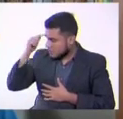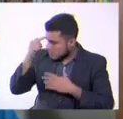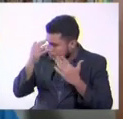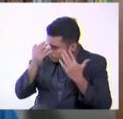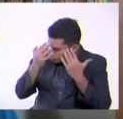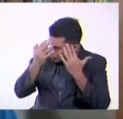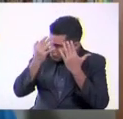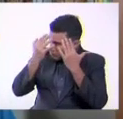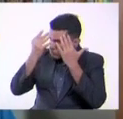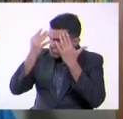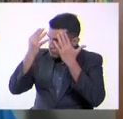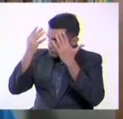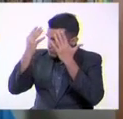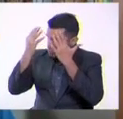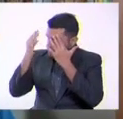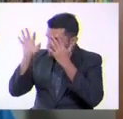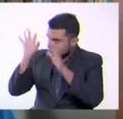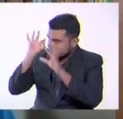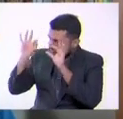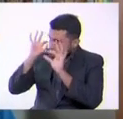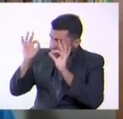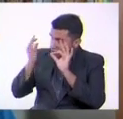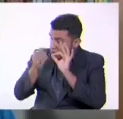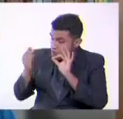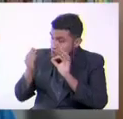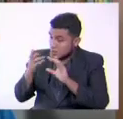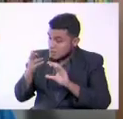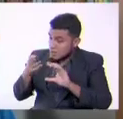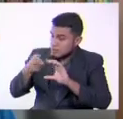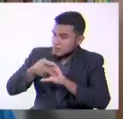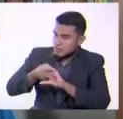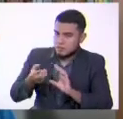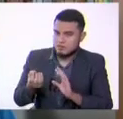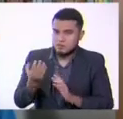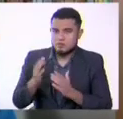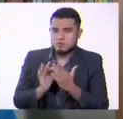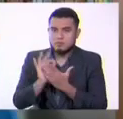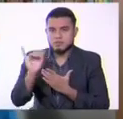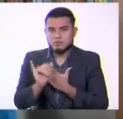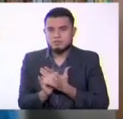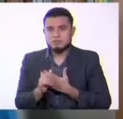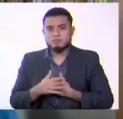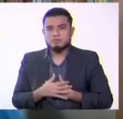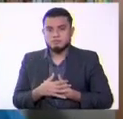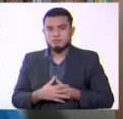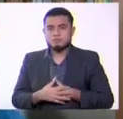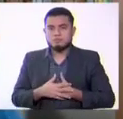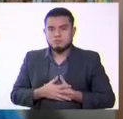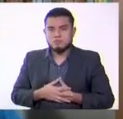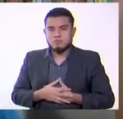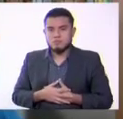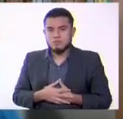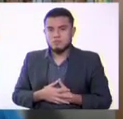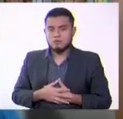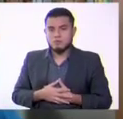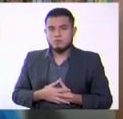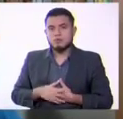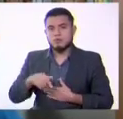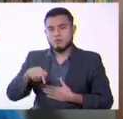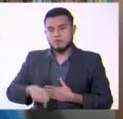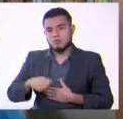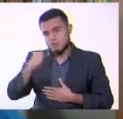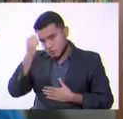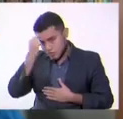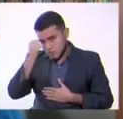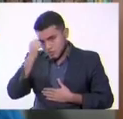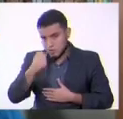recrear elementos de la cultura para proyectos específicos. Y esto es lo que vamos a conocer como un